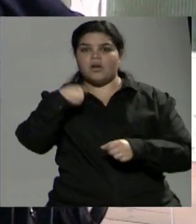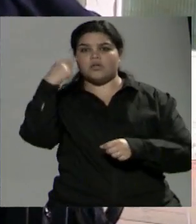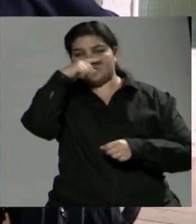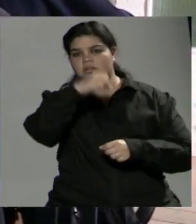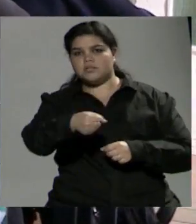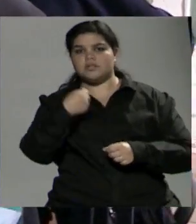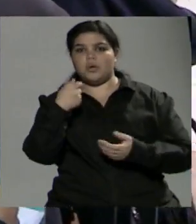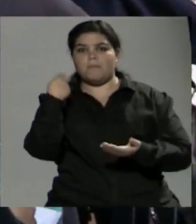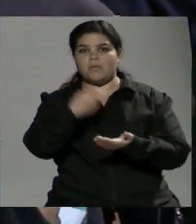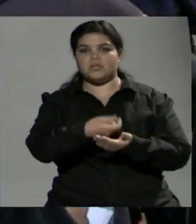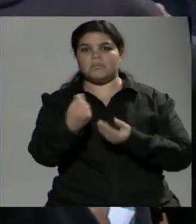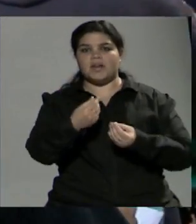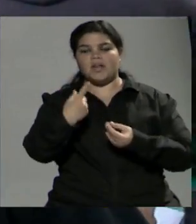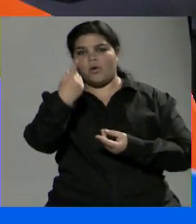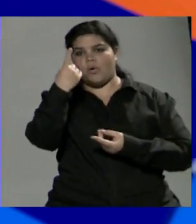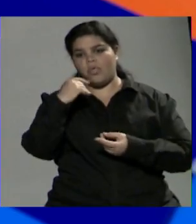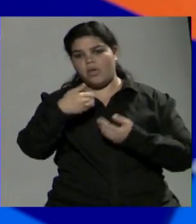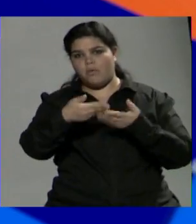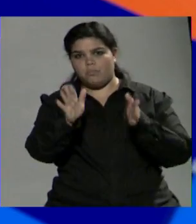con clases.